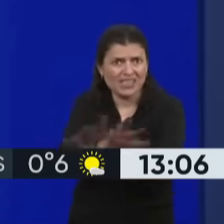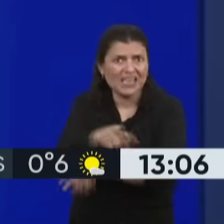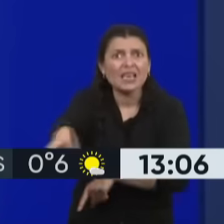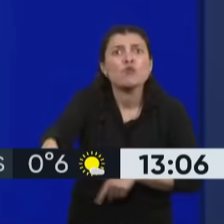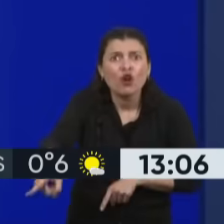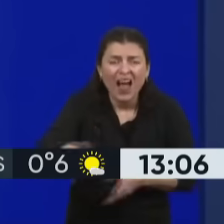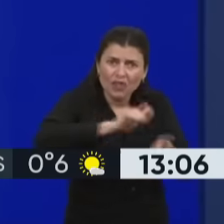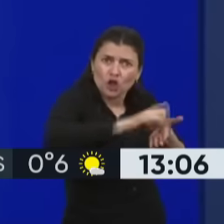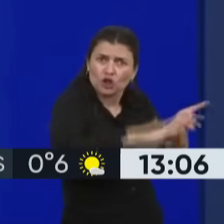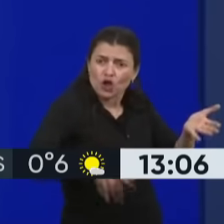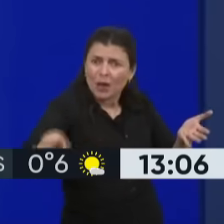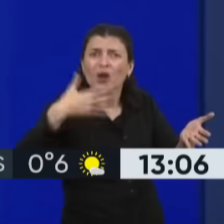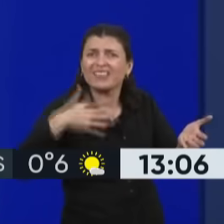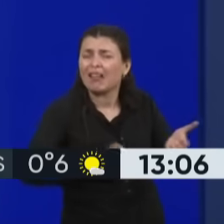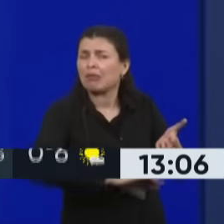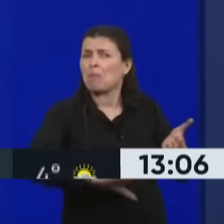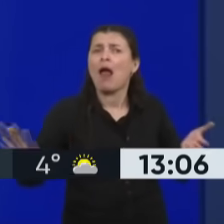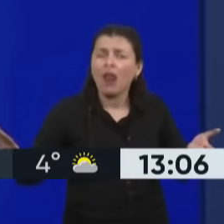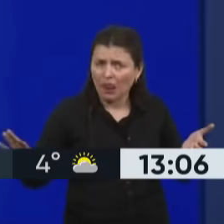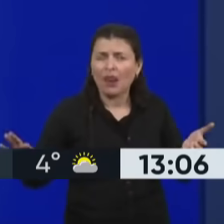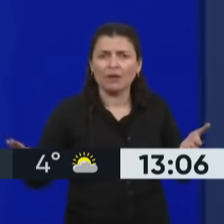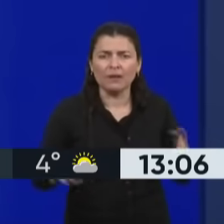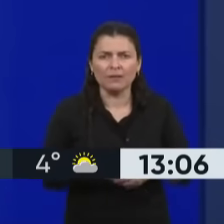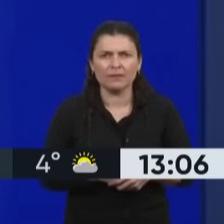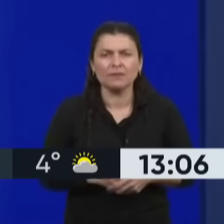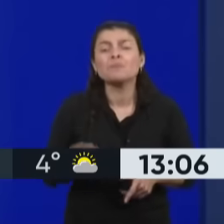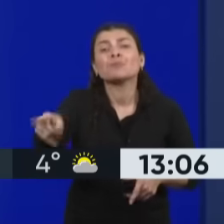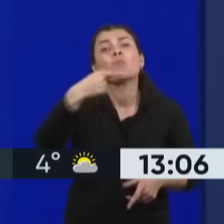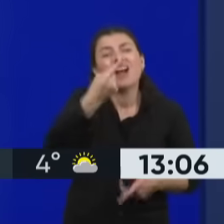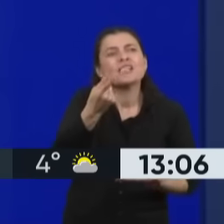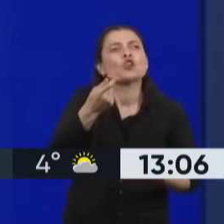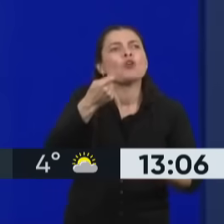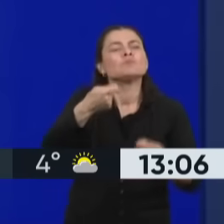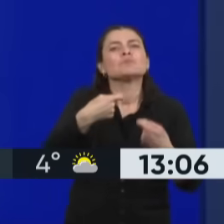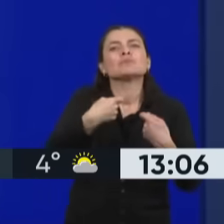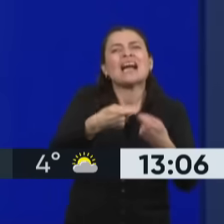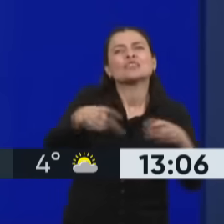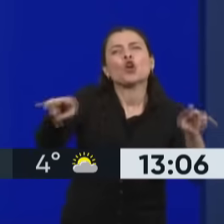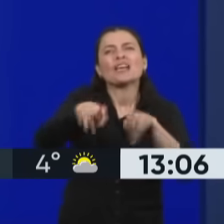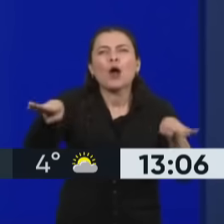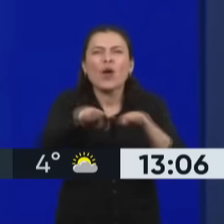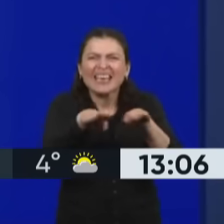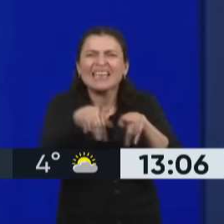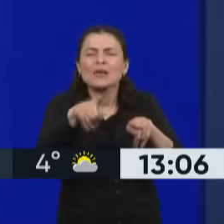teórico porque son colecciones de modelos de equilibrio parcial no consistentes.